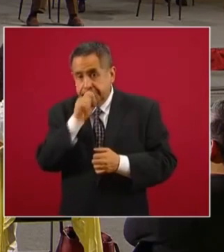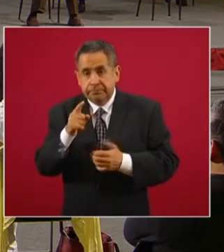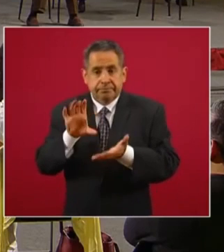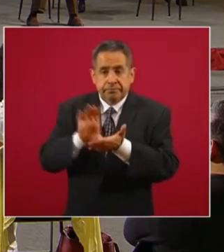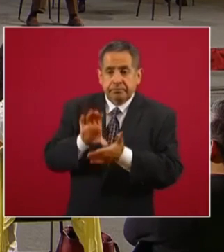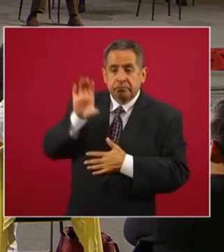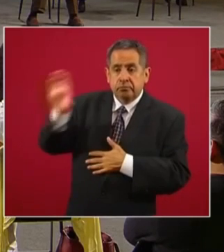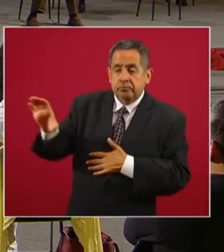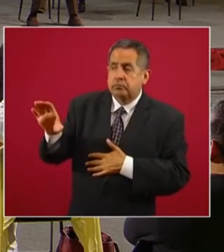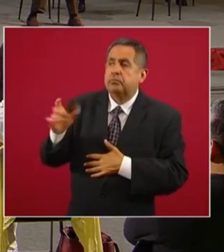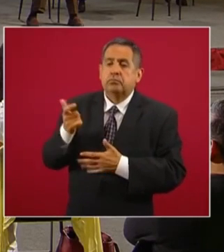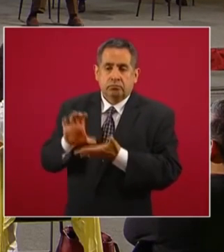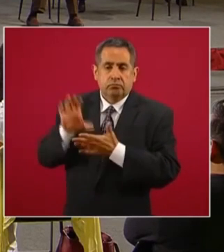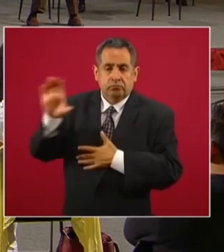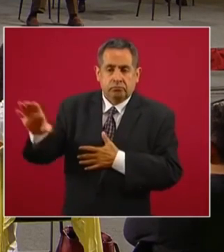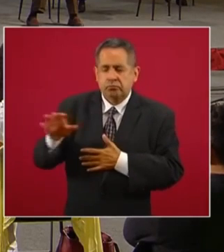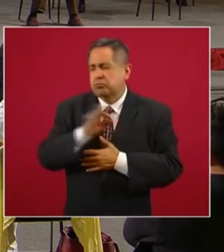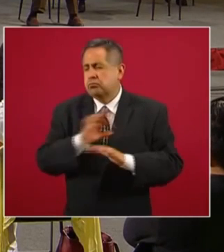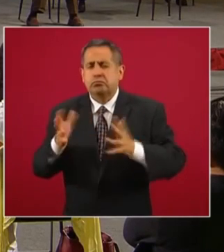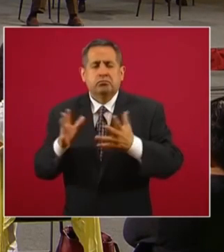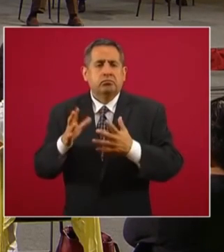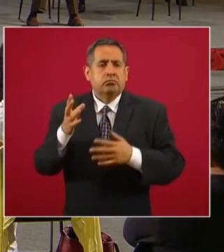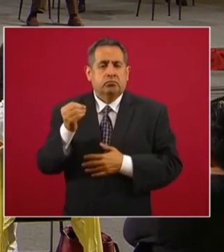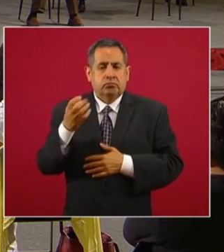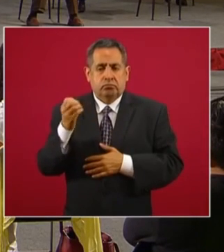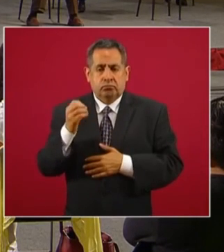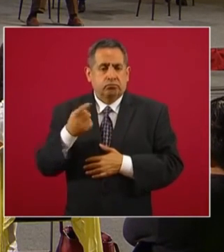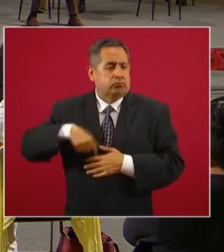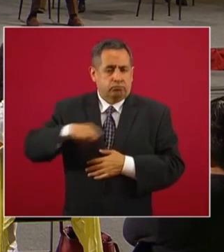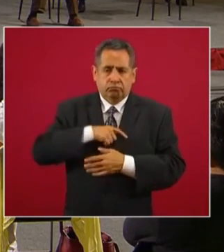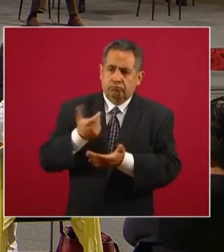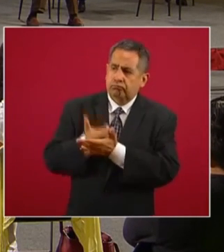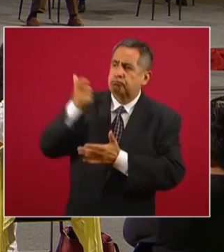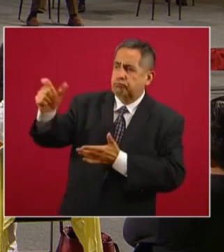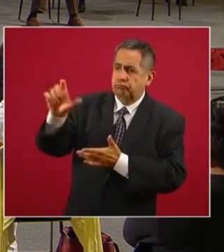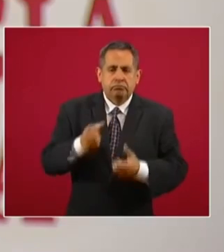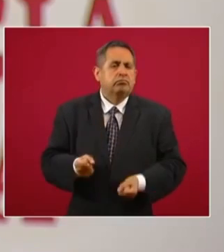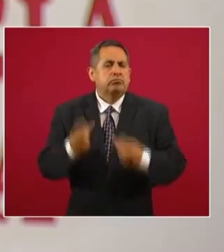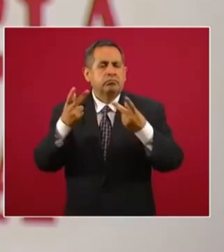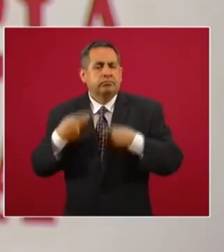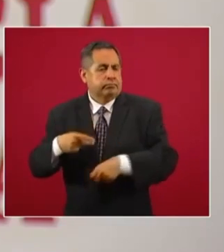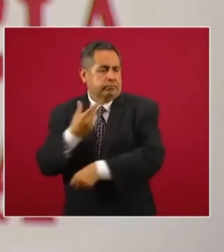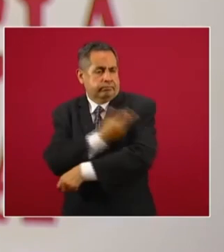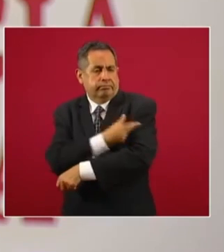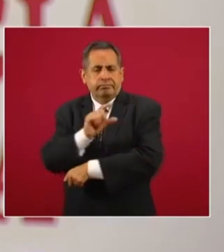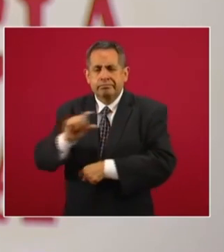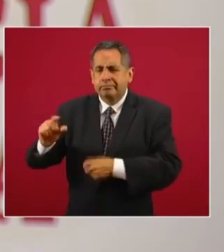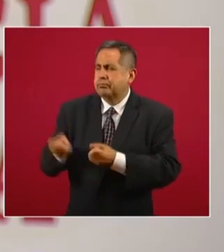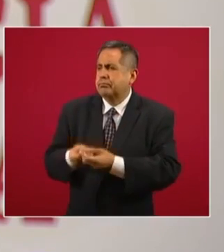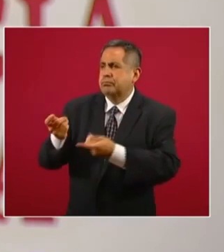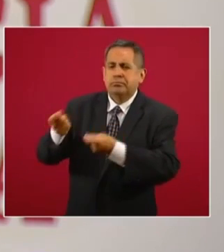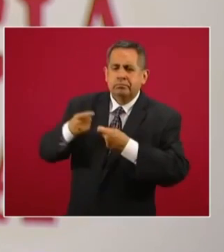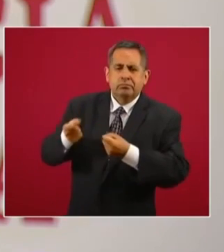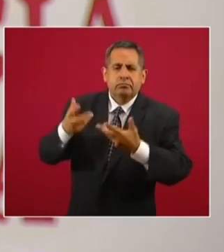que le corresponde a México, más o menos por ahí. El gobierno mexicano confirmó el martes que el país participará en el mecanismo COVAX, un